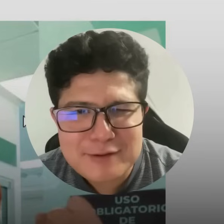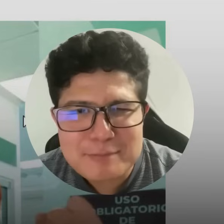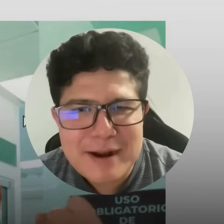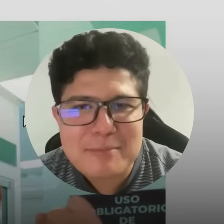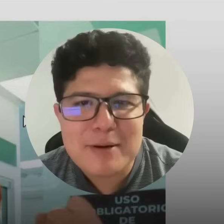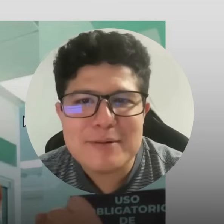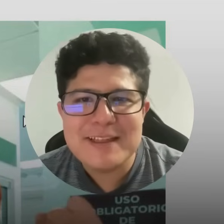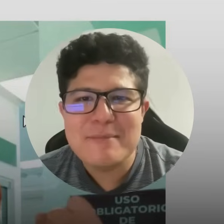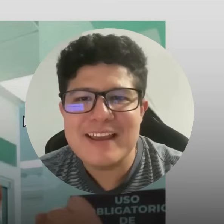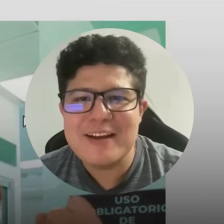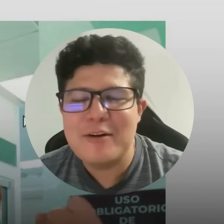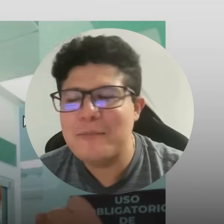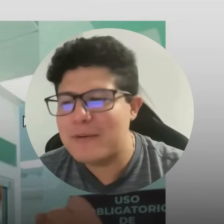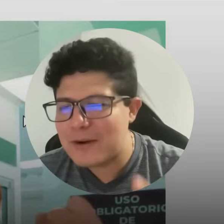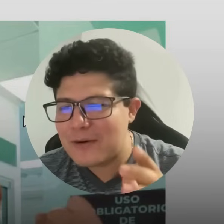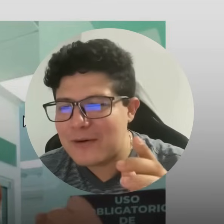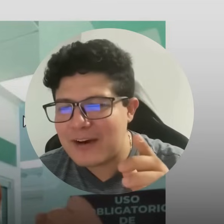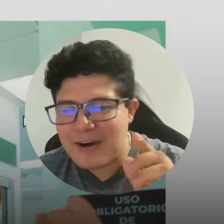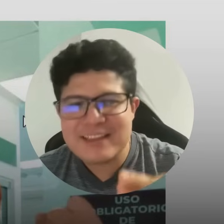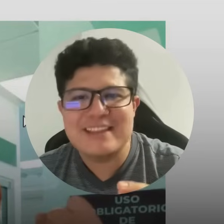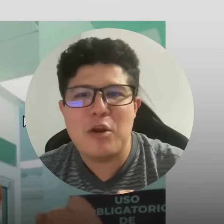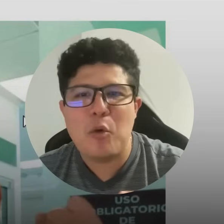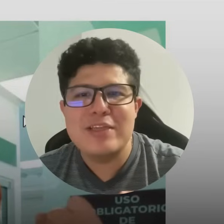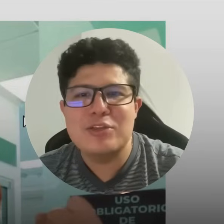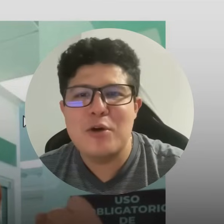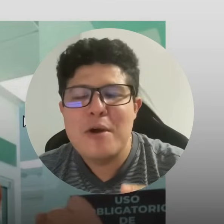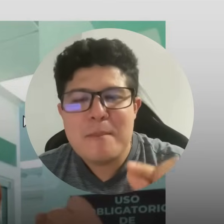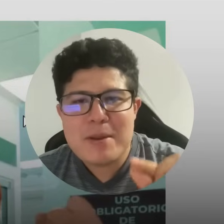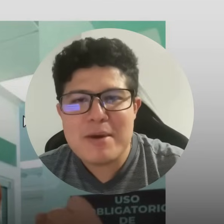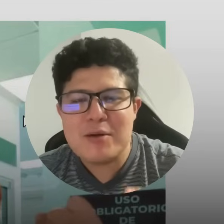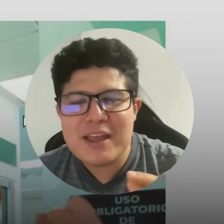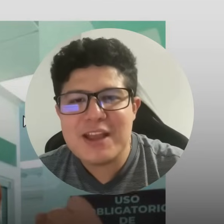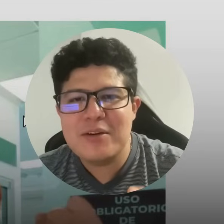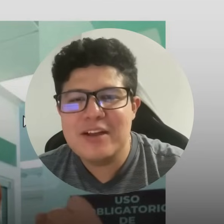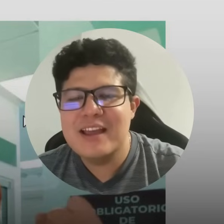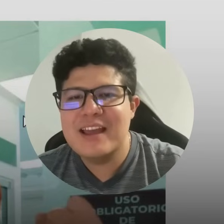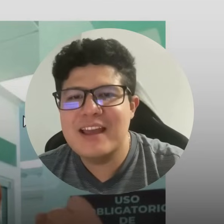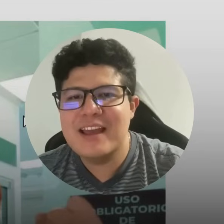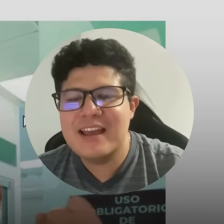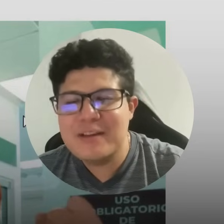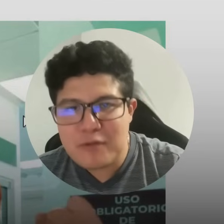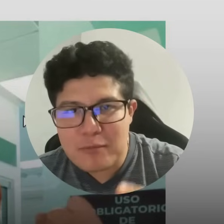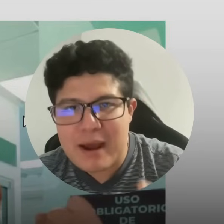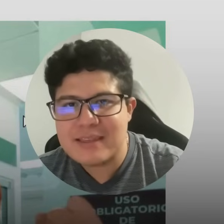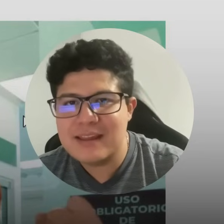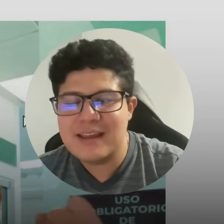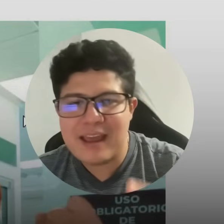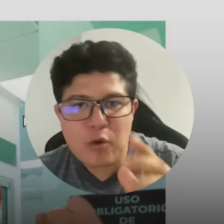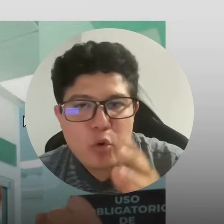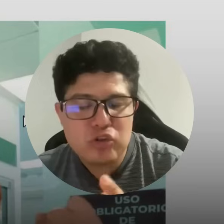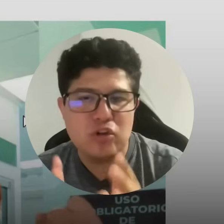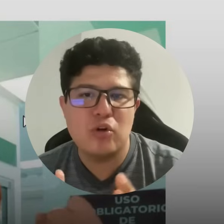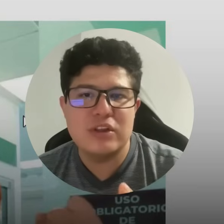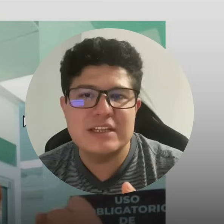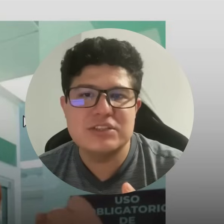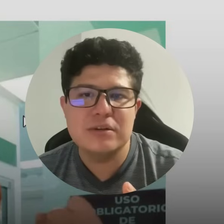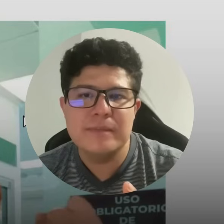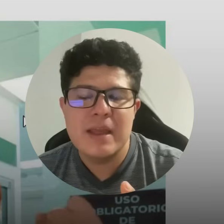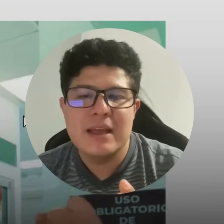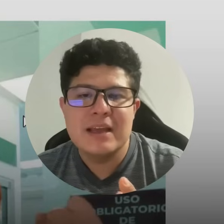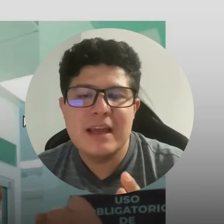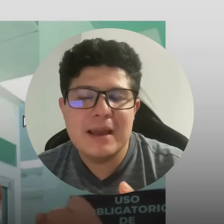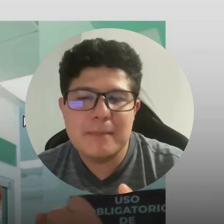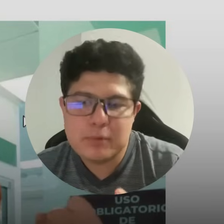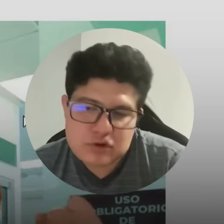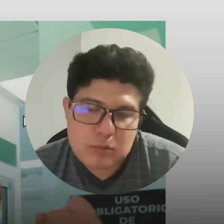beneficios para el pueblo de México pero ahorita te lo cuento Primero quiero eh informarte que junto con esto